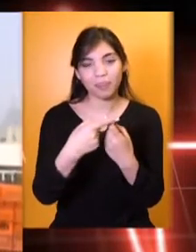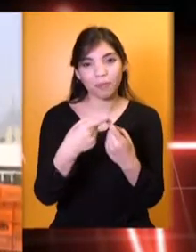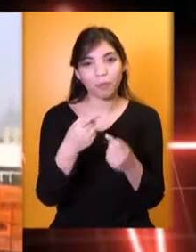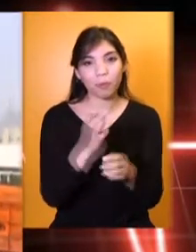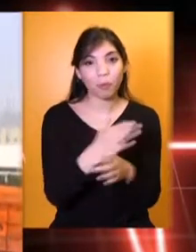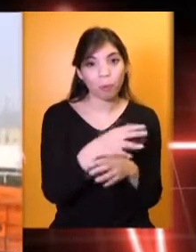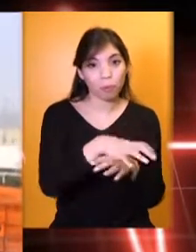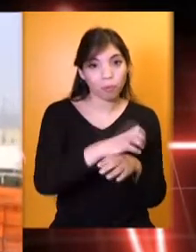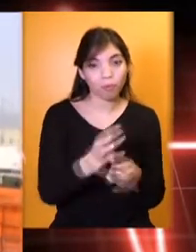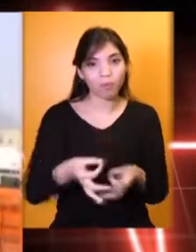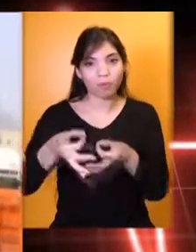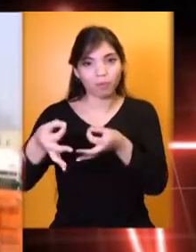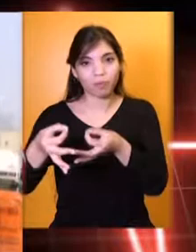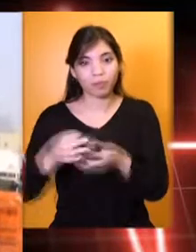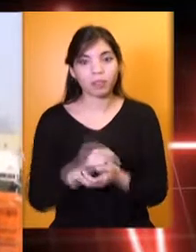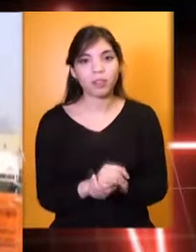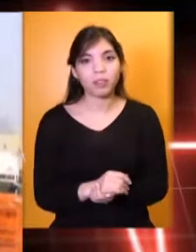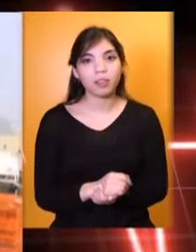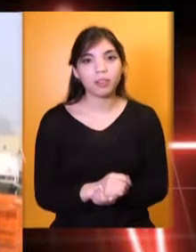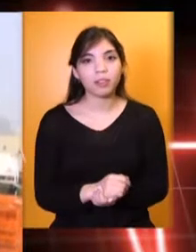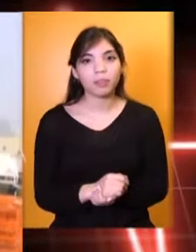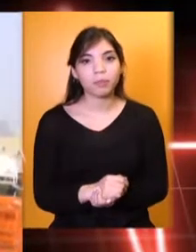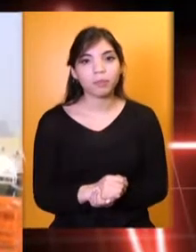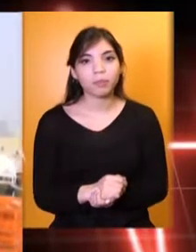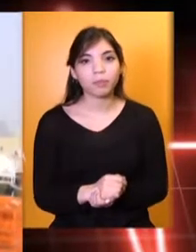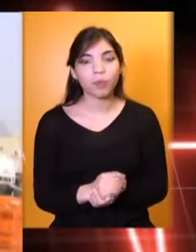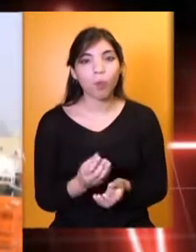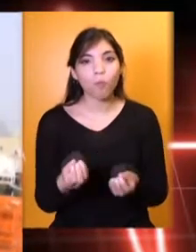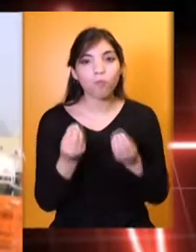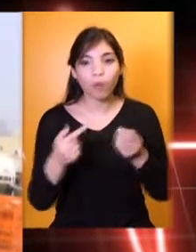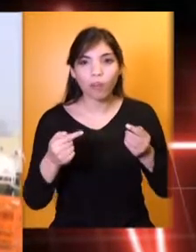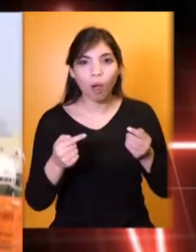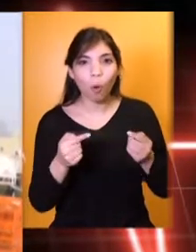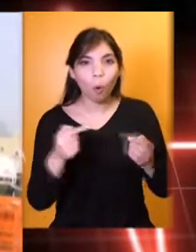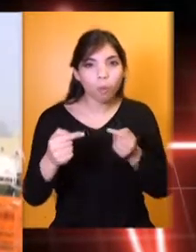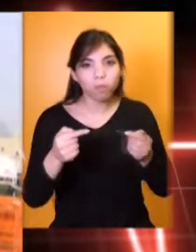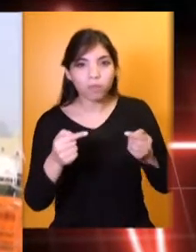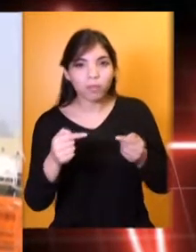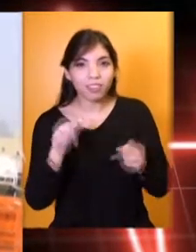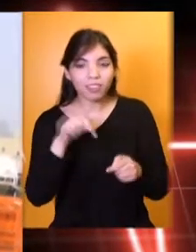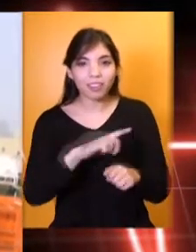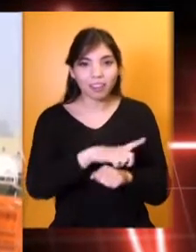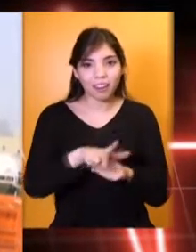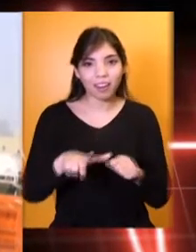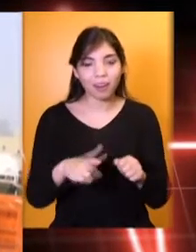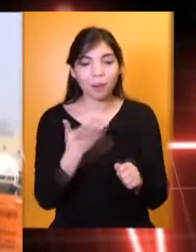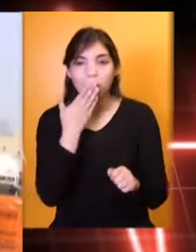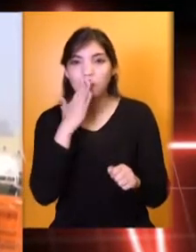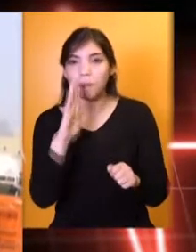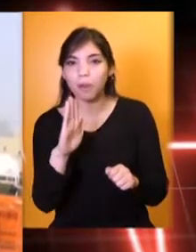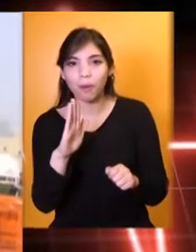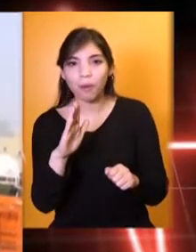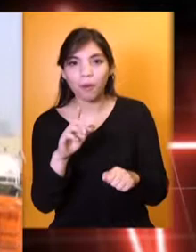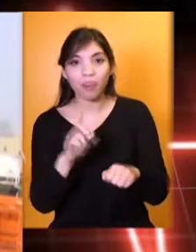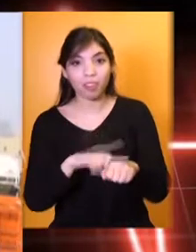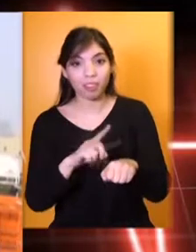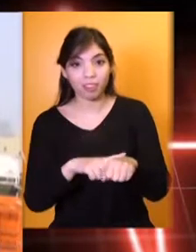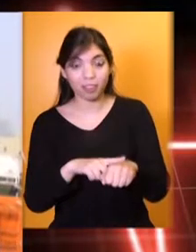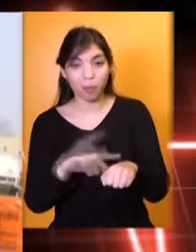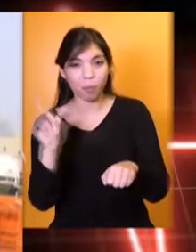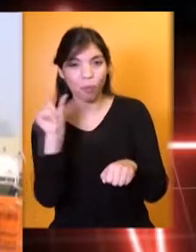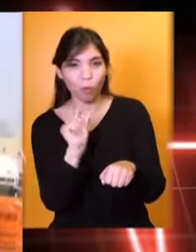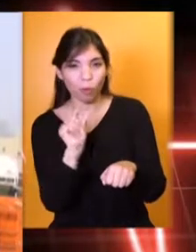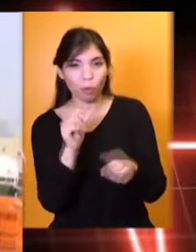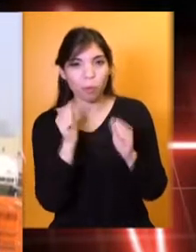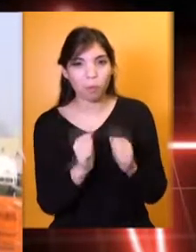una exportación desde acá nos va a mejorar la competitividad, que es lo que nosotros estamos buscando. Que la región mejore los tiempos,